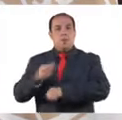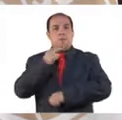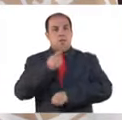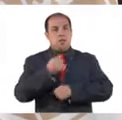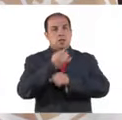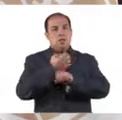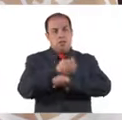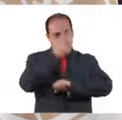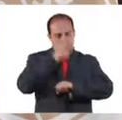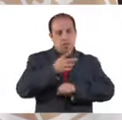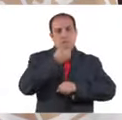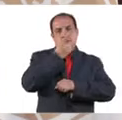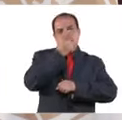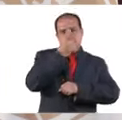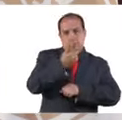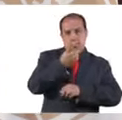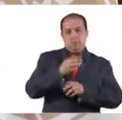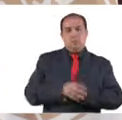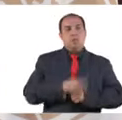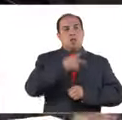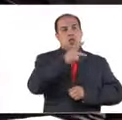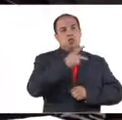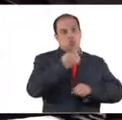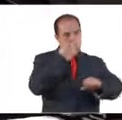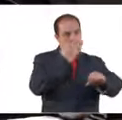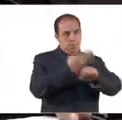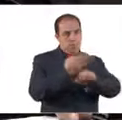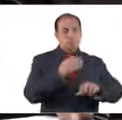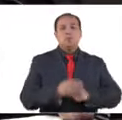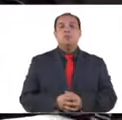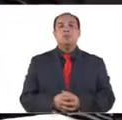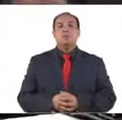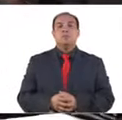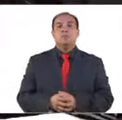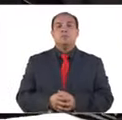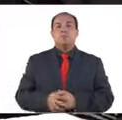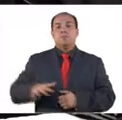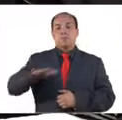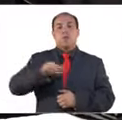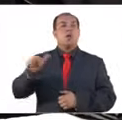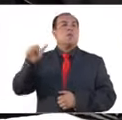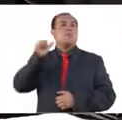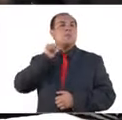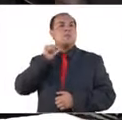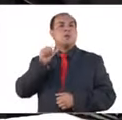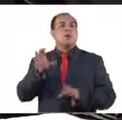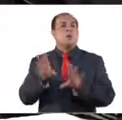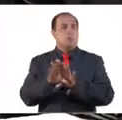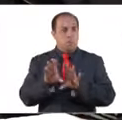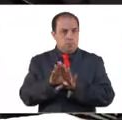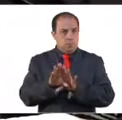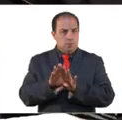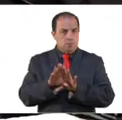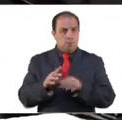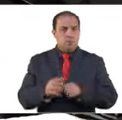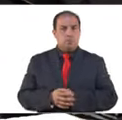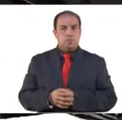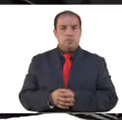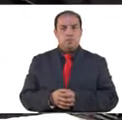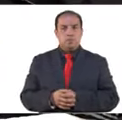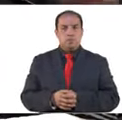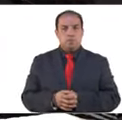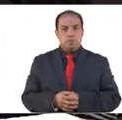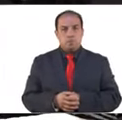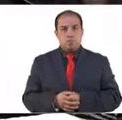informe eso, porque sí es en el Estado de México y es una implementación de ellos. En el tramo de la zona de Azcapotzalco, ¿de qué manera van a lograr